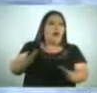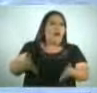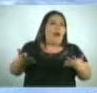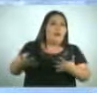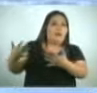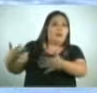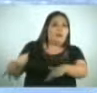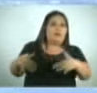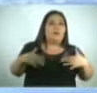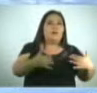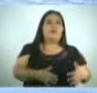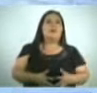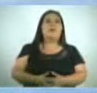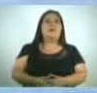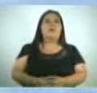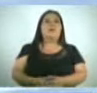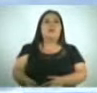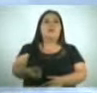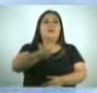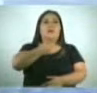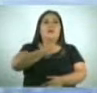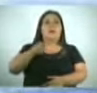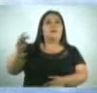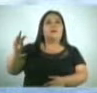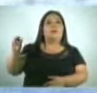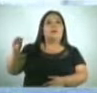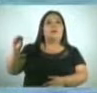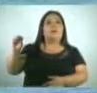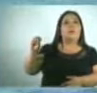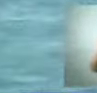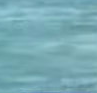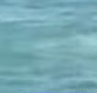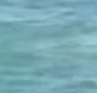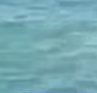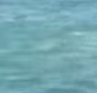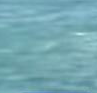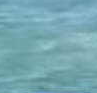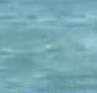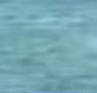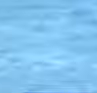programadas. Para Noticiero Hechos, un informe de Moisés Bonilla.